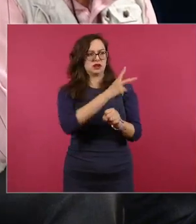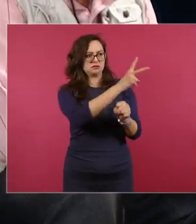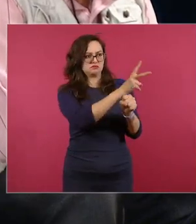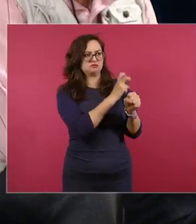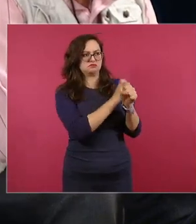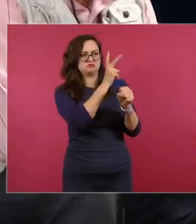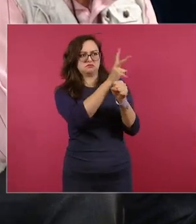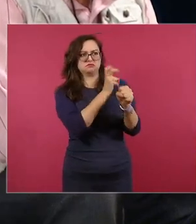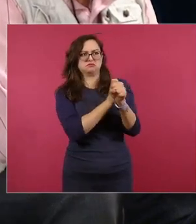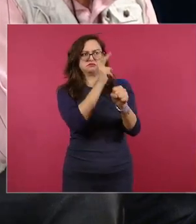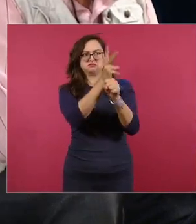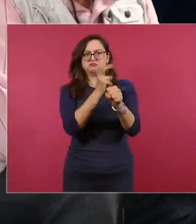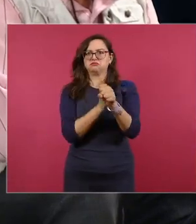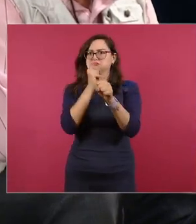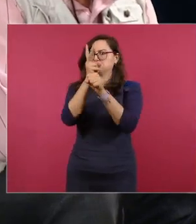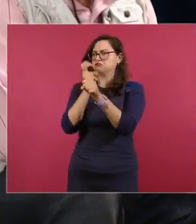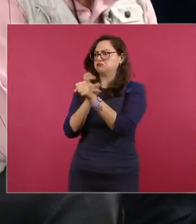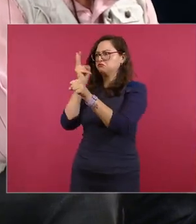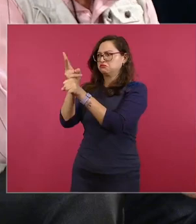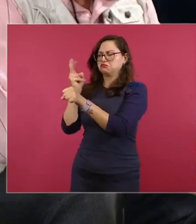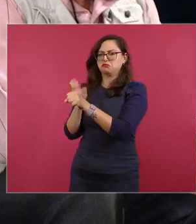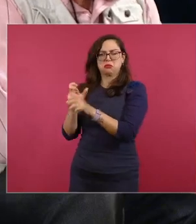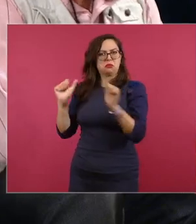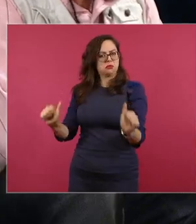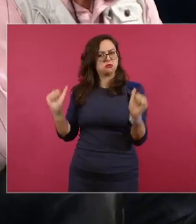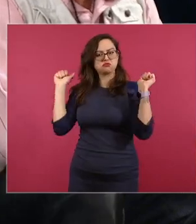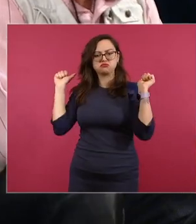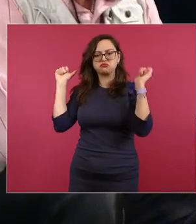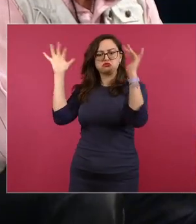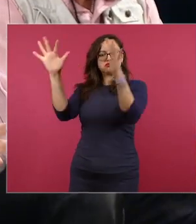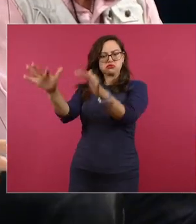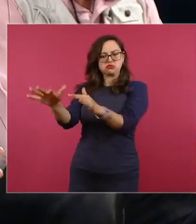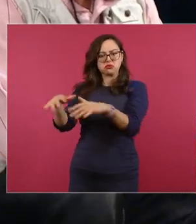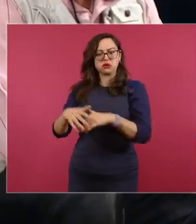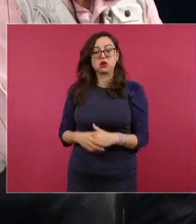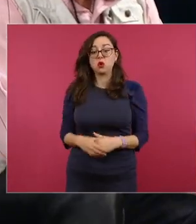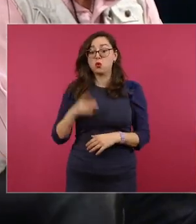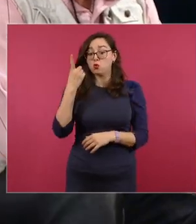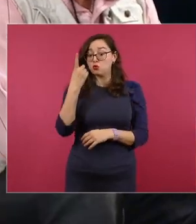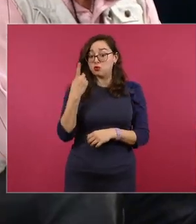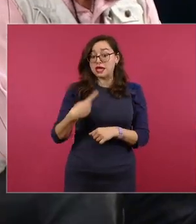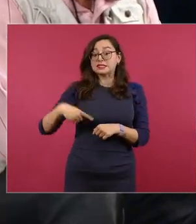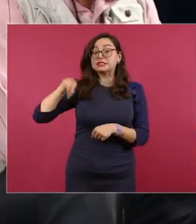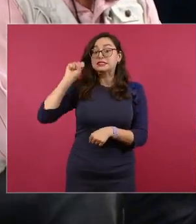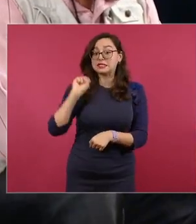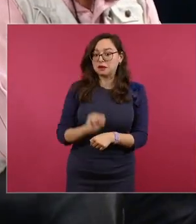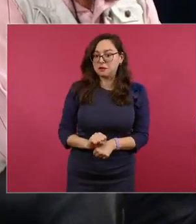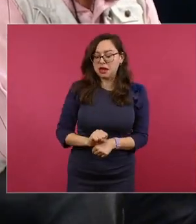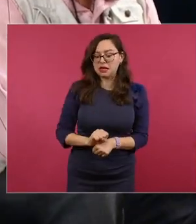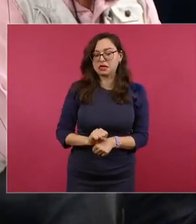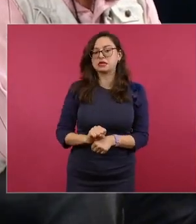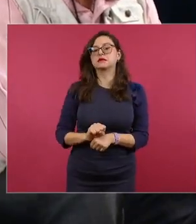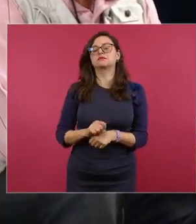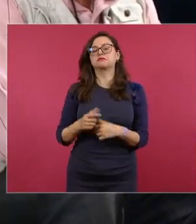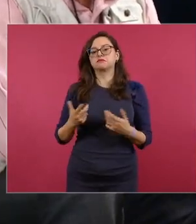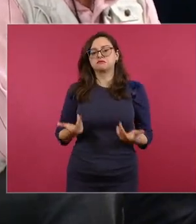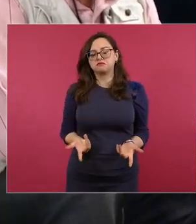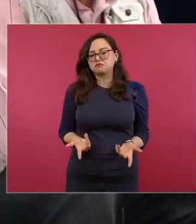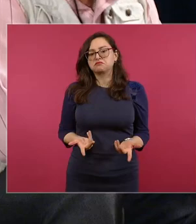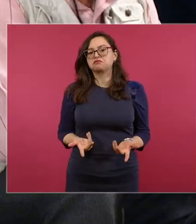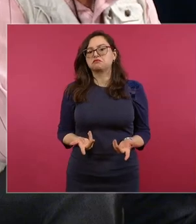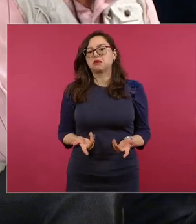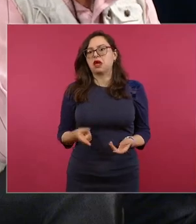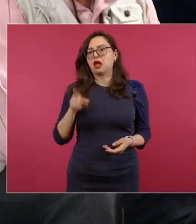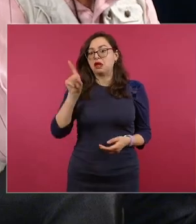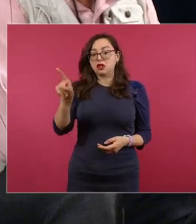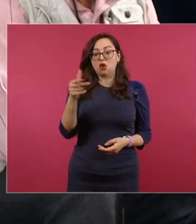del mundo y de México también. Estuvieron, creo que una semana, estuvieron en Barcelona, se hospedaron en